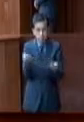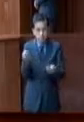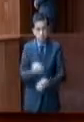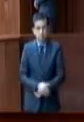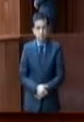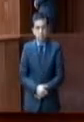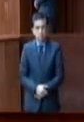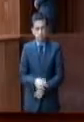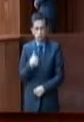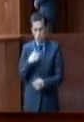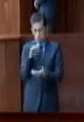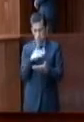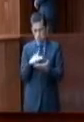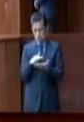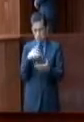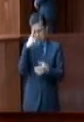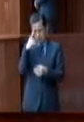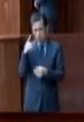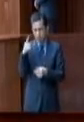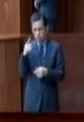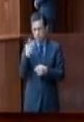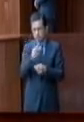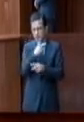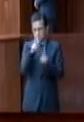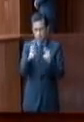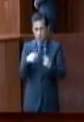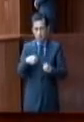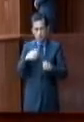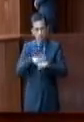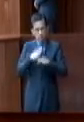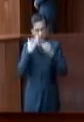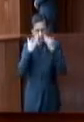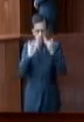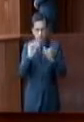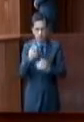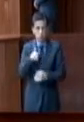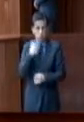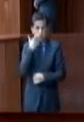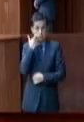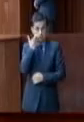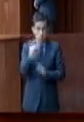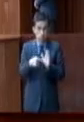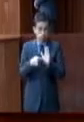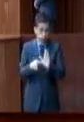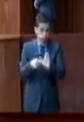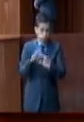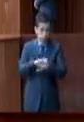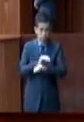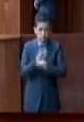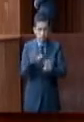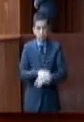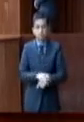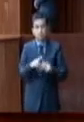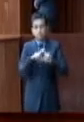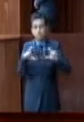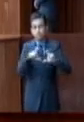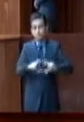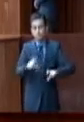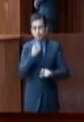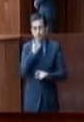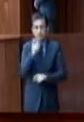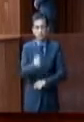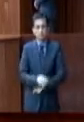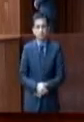nos va a leer para evidenciar el tema es justo lo que deseo que se haga evidente dije en los párrafos dice esta